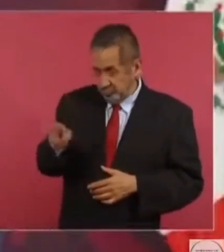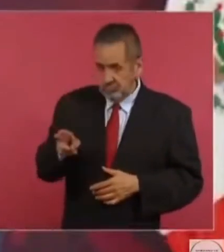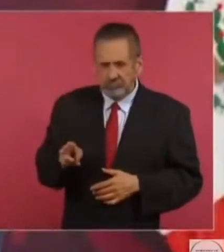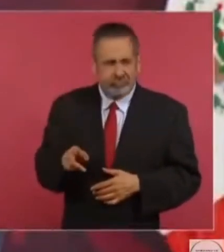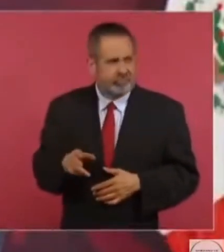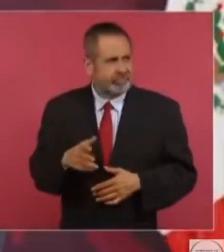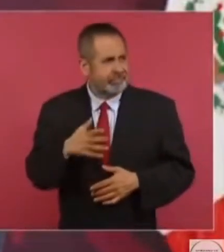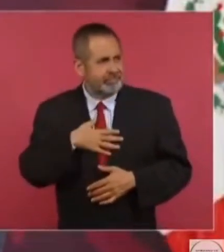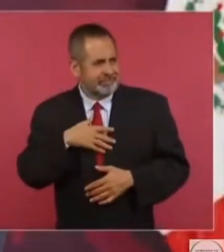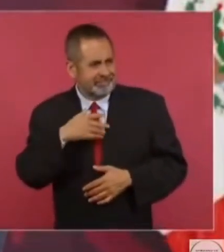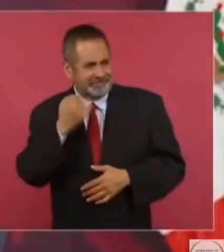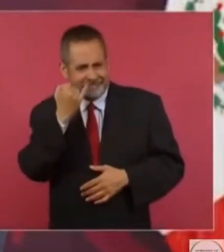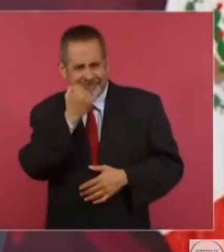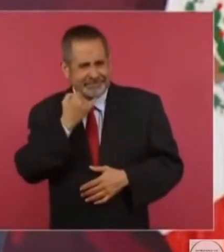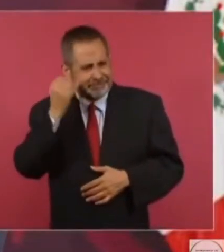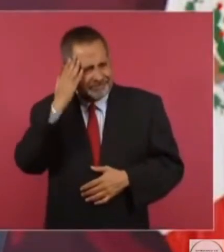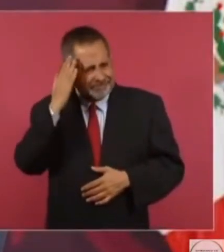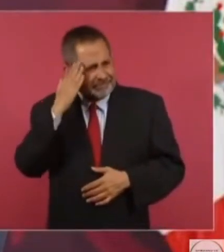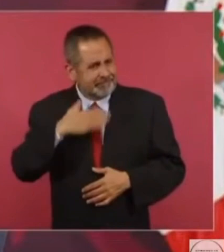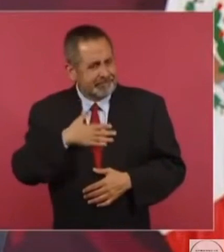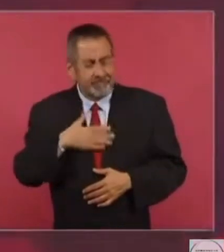materna.